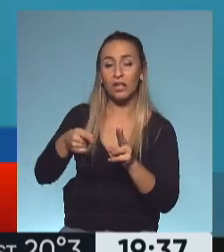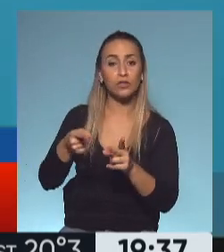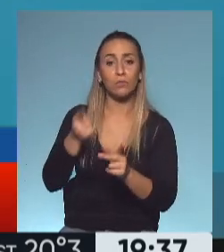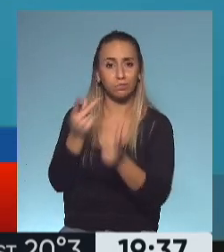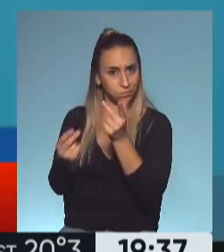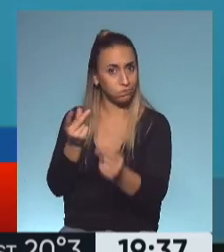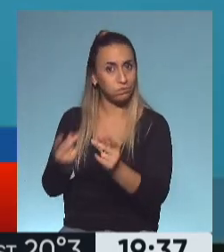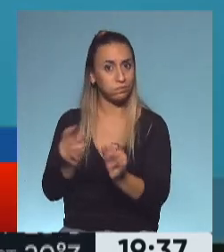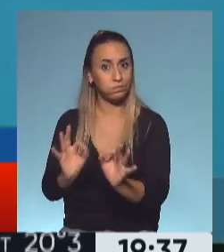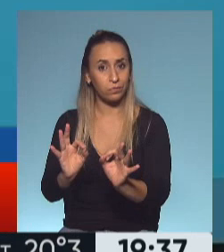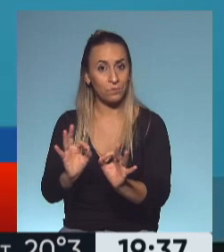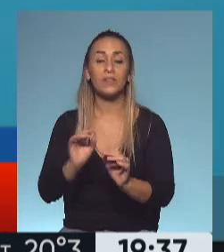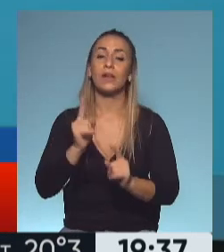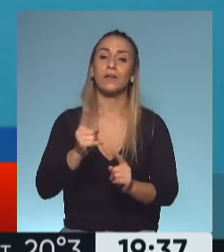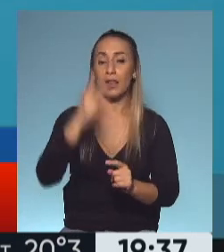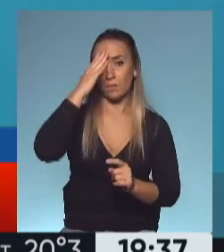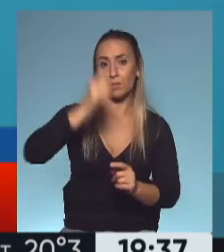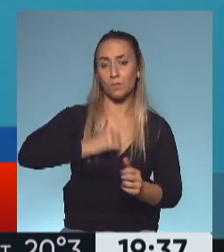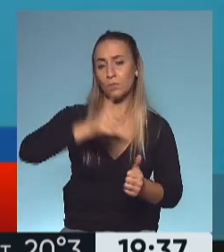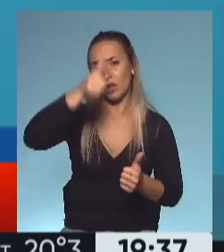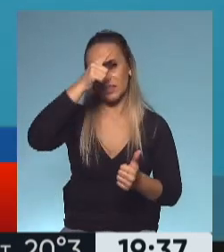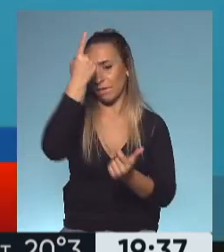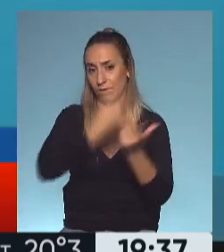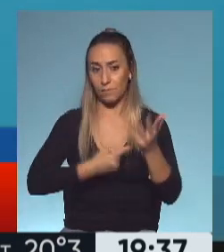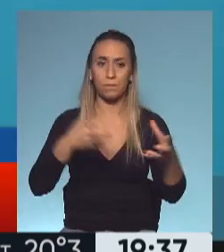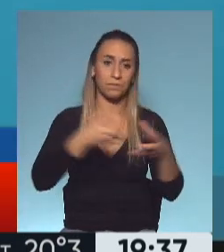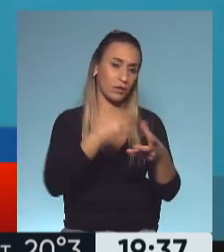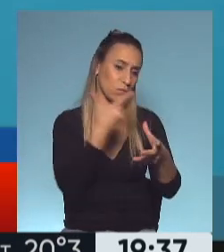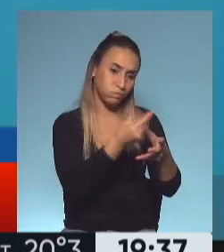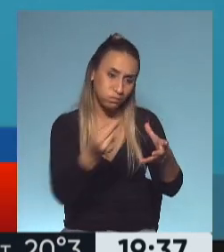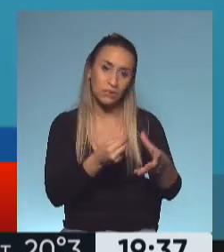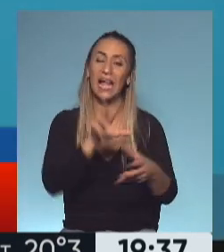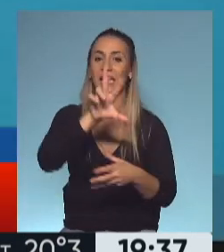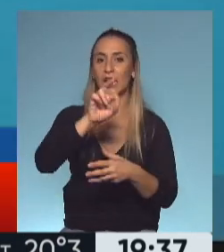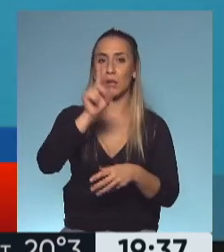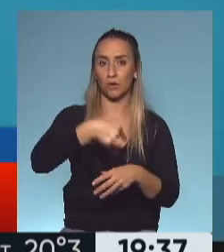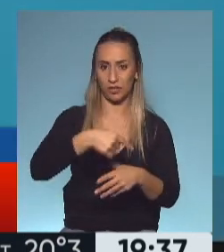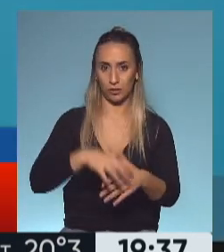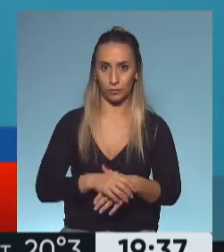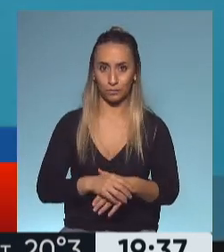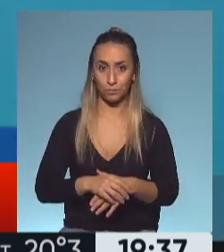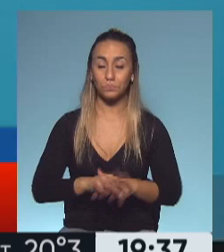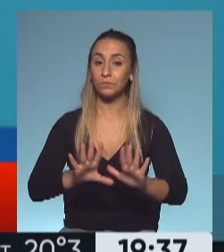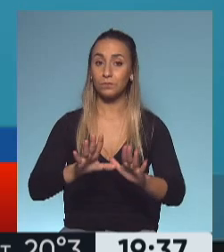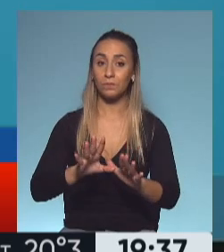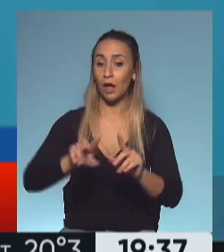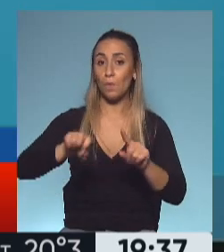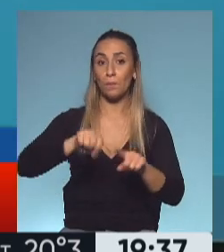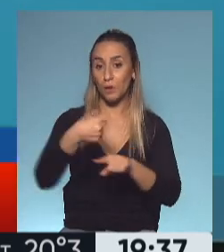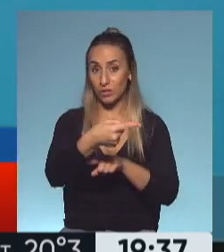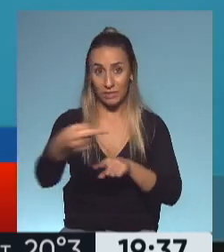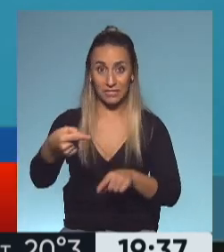de cobertura y en la fuerza de seguridad un 30% de cobertura. Durante la semana que